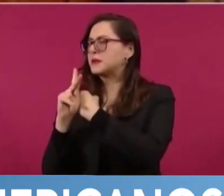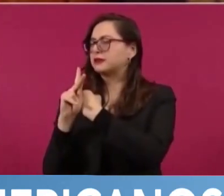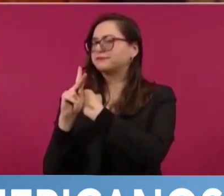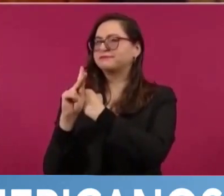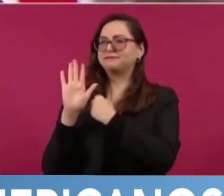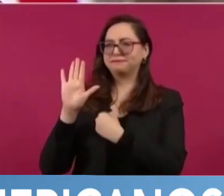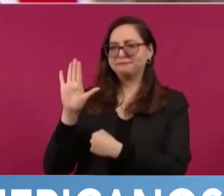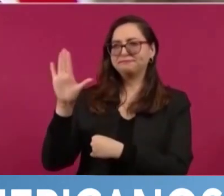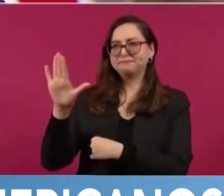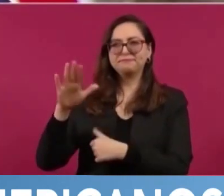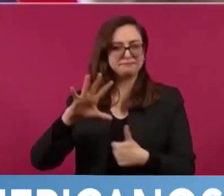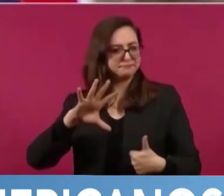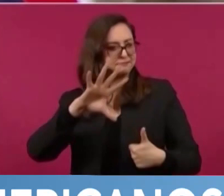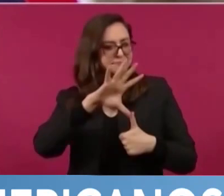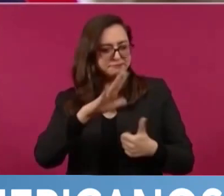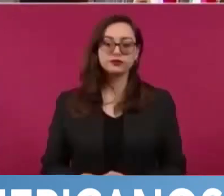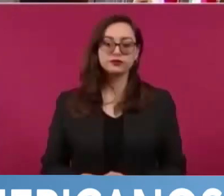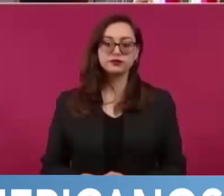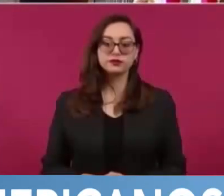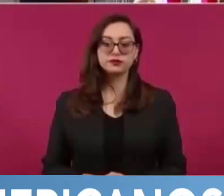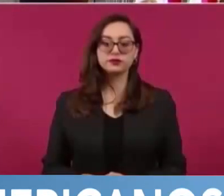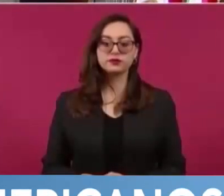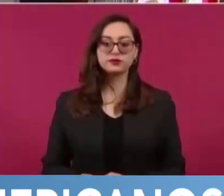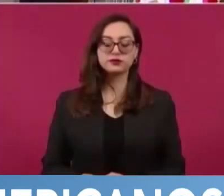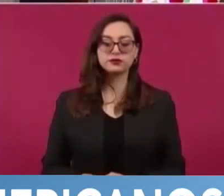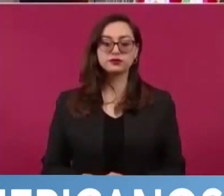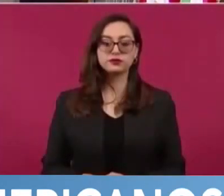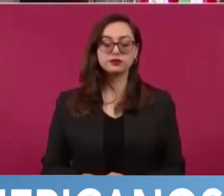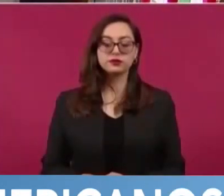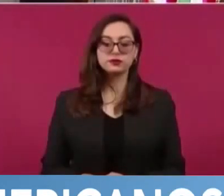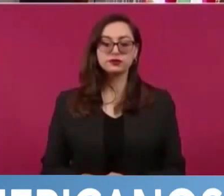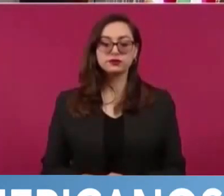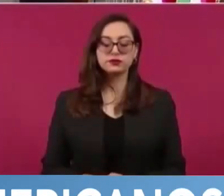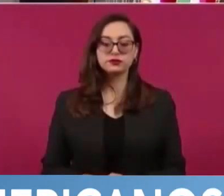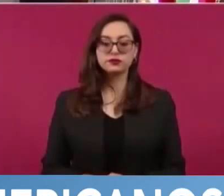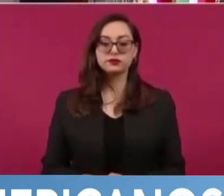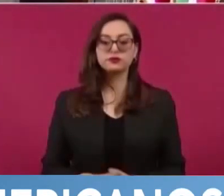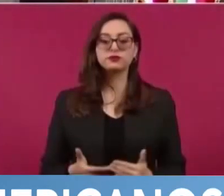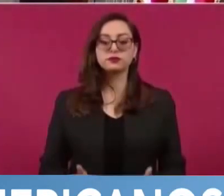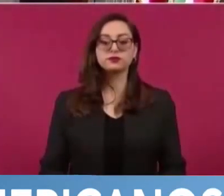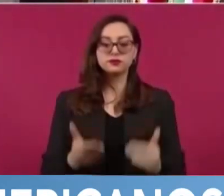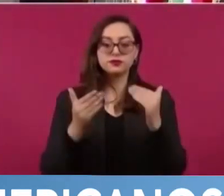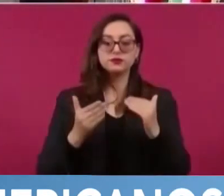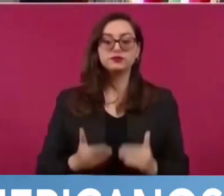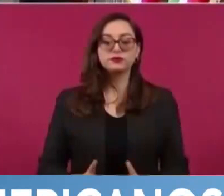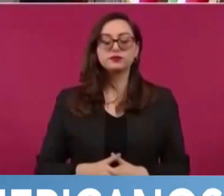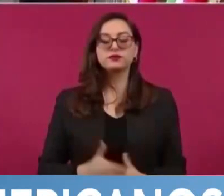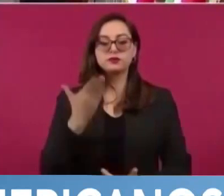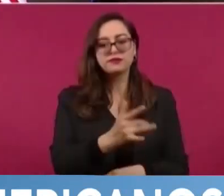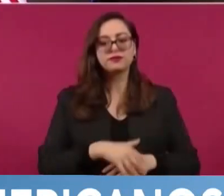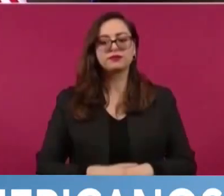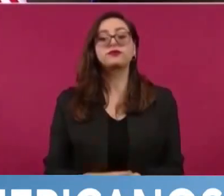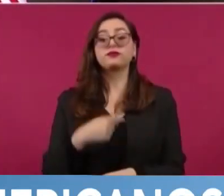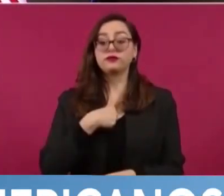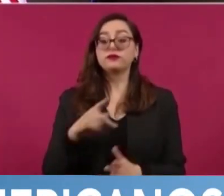diversidad, equidad e inclusión, también de cambio climático y medio ambiente, de competitividad para